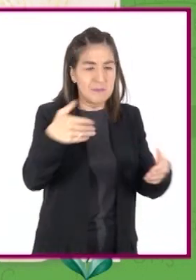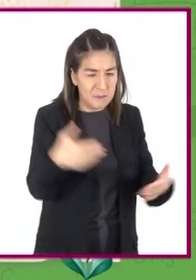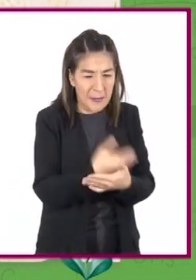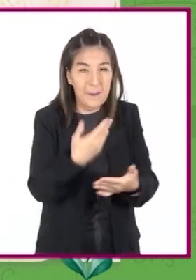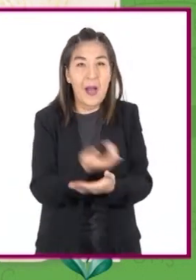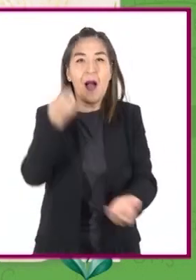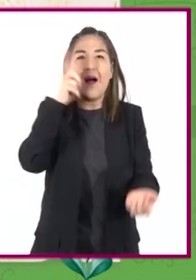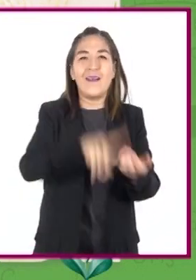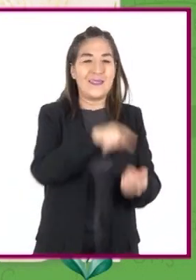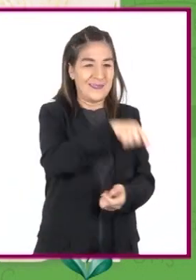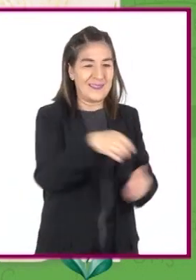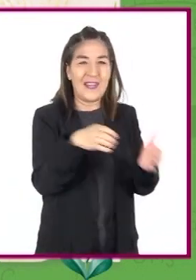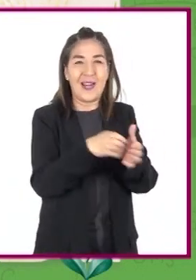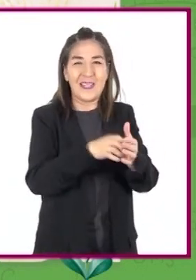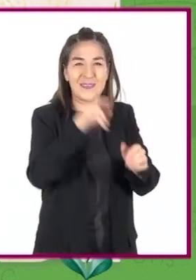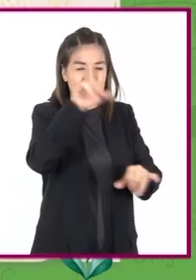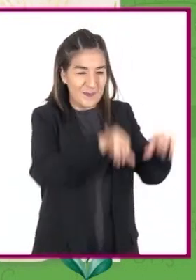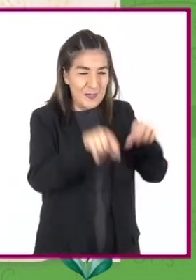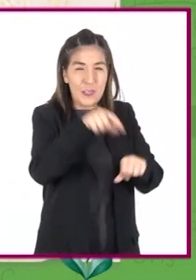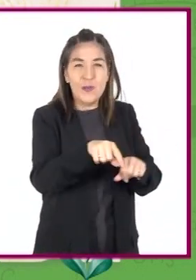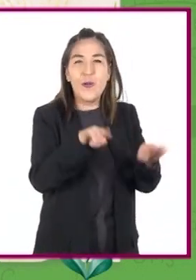la caja de Petri del Dr. G.